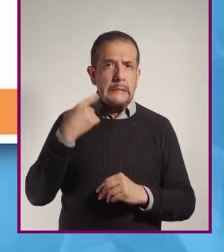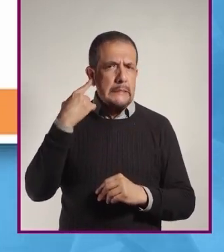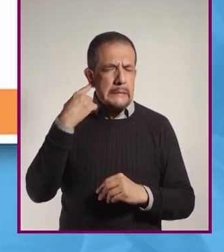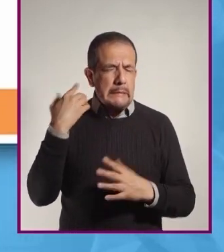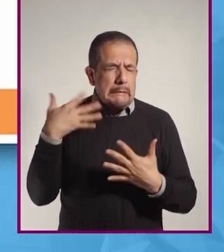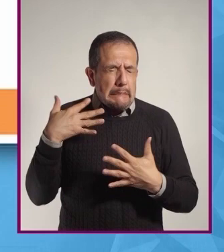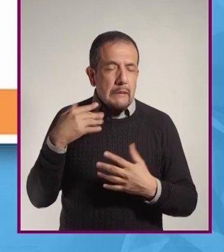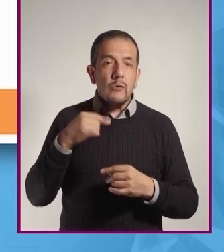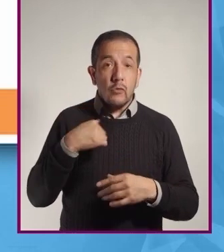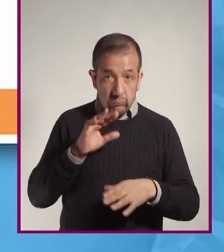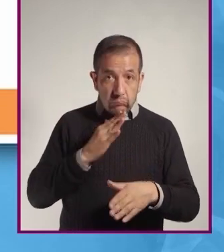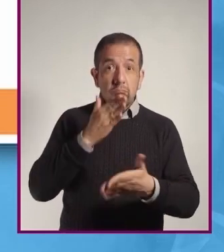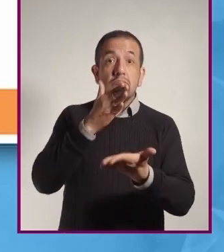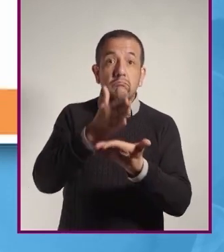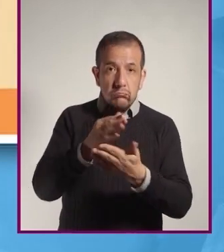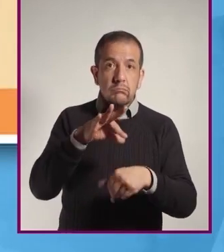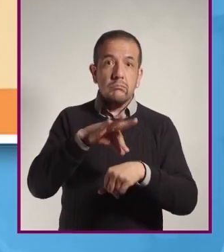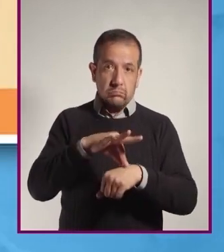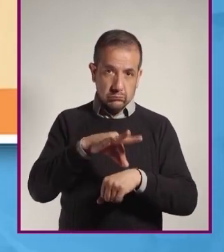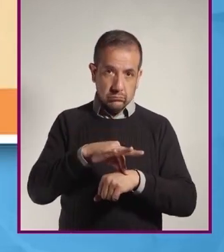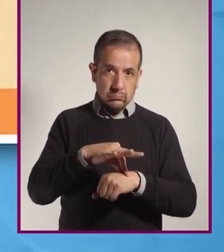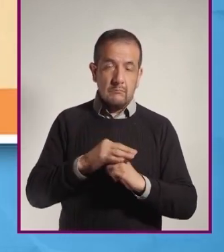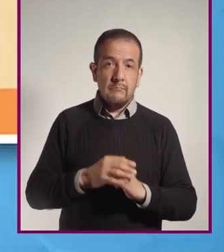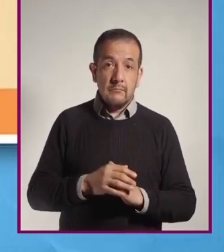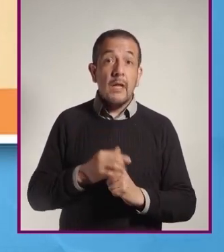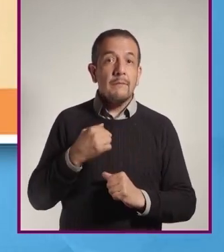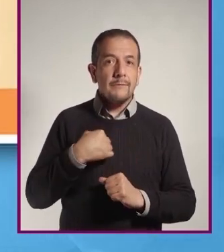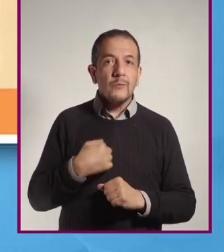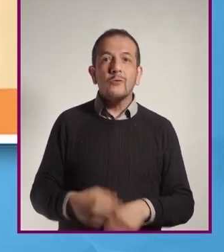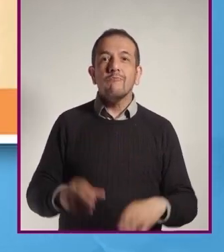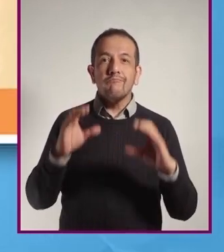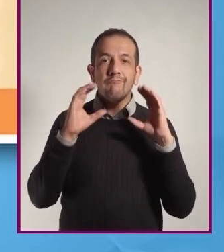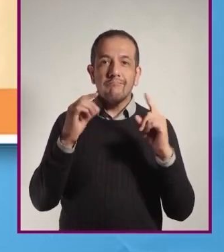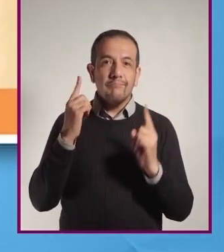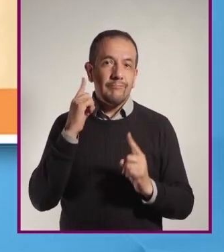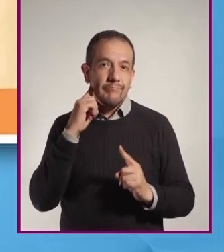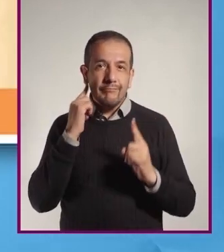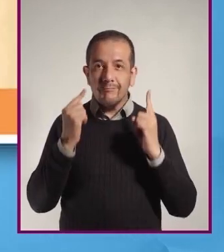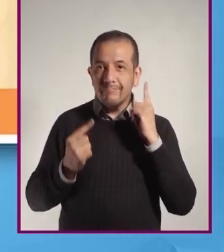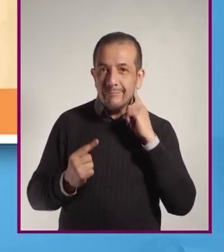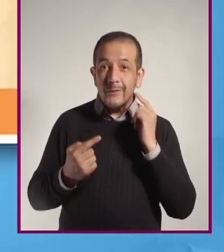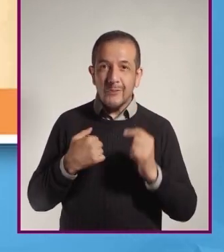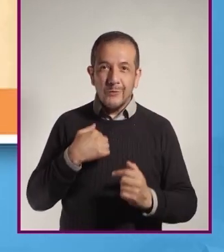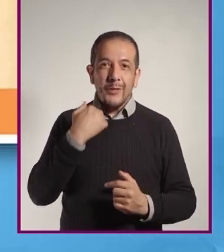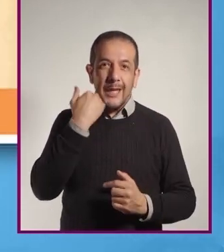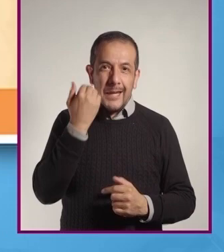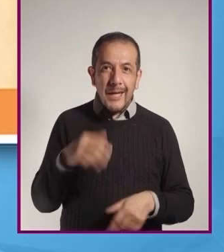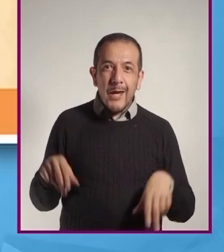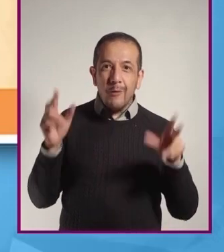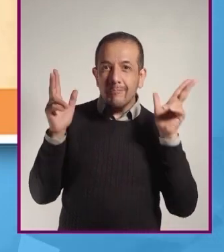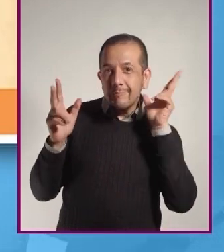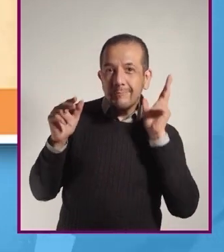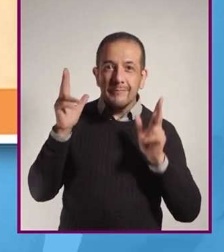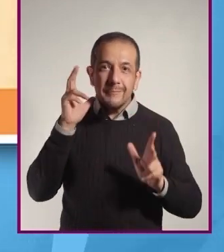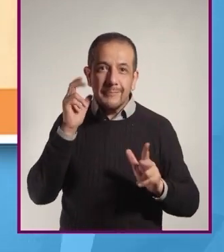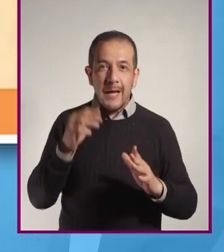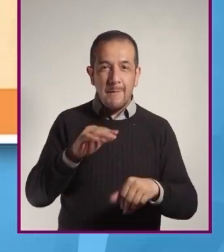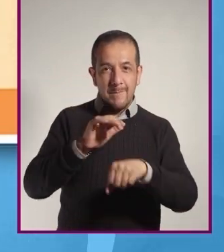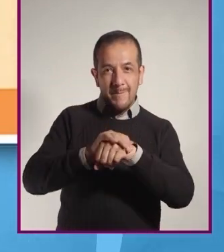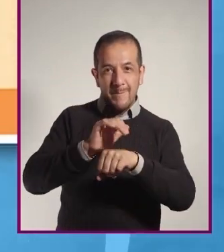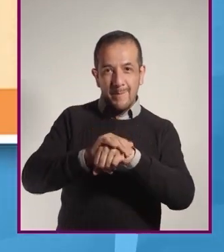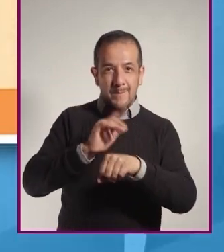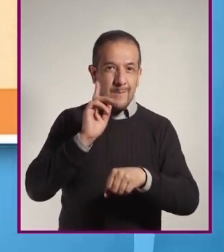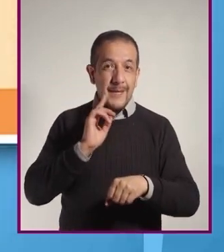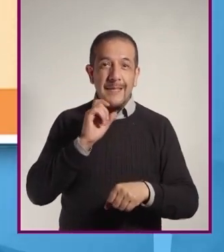oídos, iré al médico. Voy a cuidarme los oídos. Quiero oír a mis amigas y al mundo que